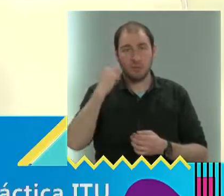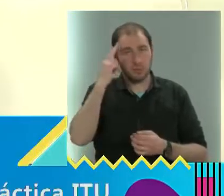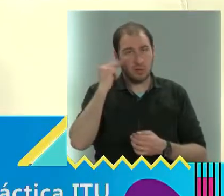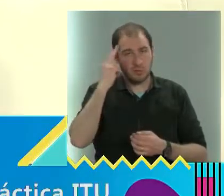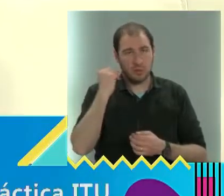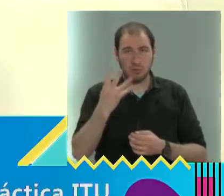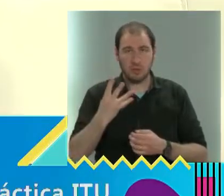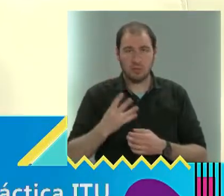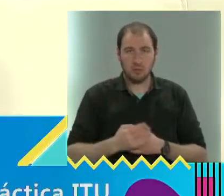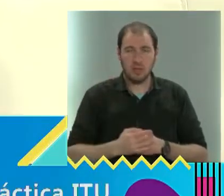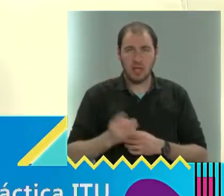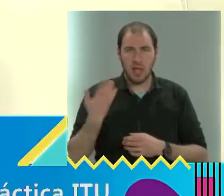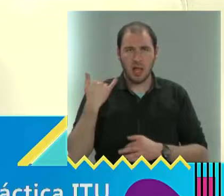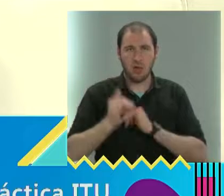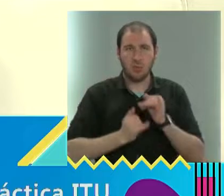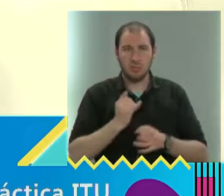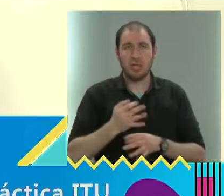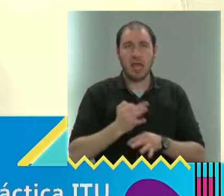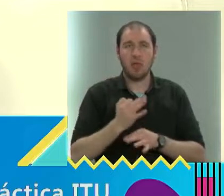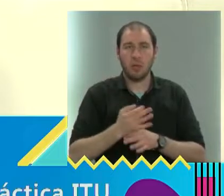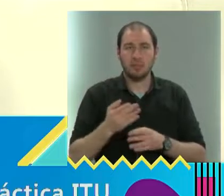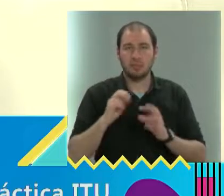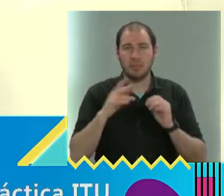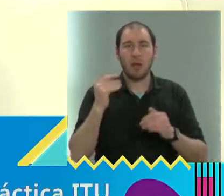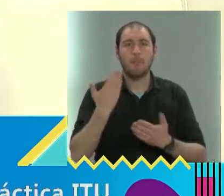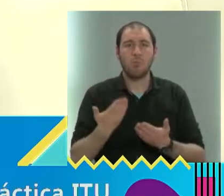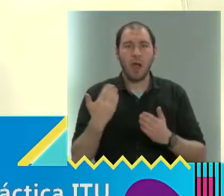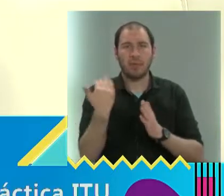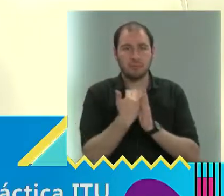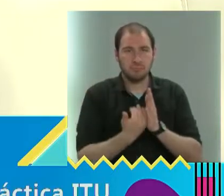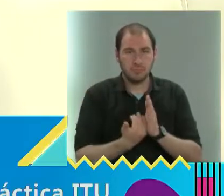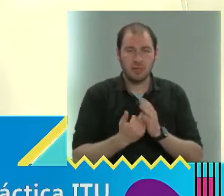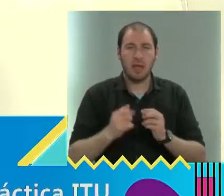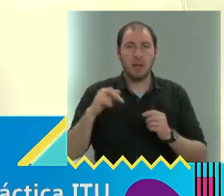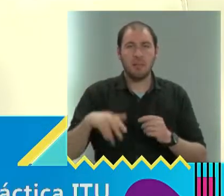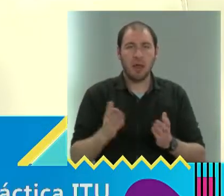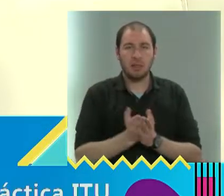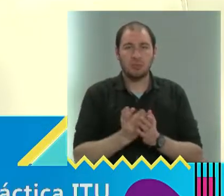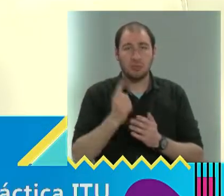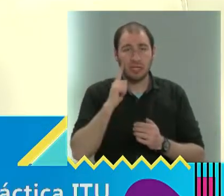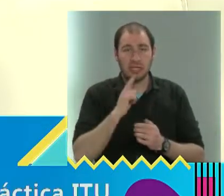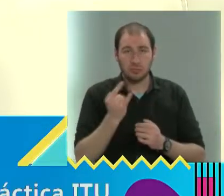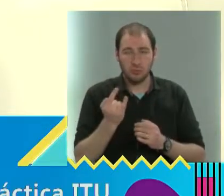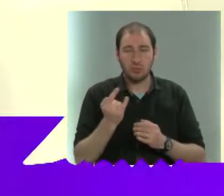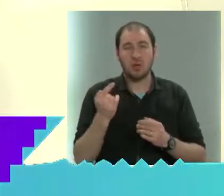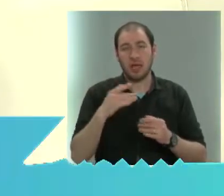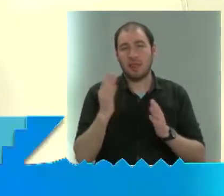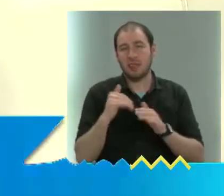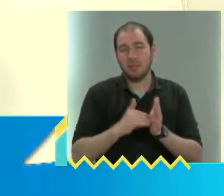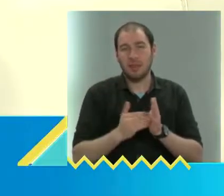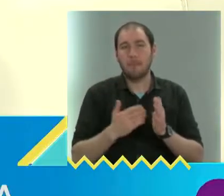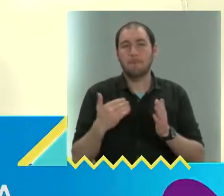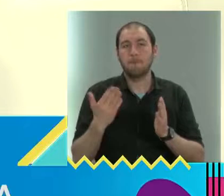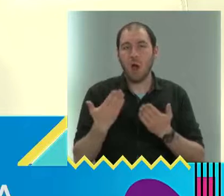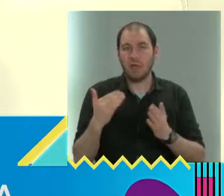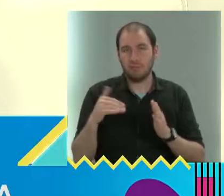94, ya hablando de la educación basada en competencias, y todos los planes de estudio del ITU están formulados por competencias.